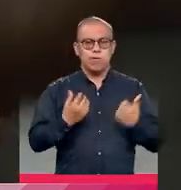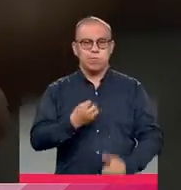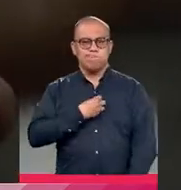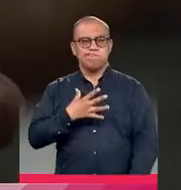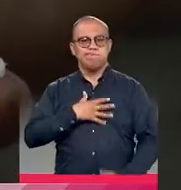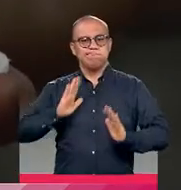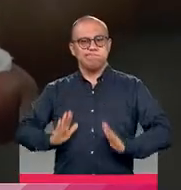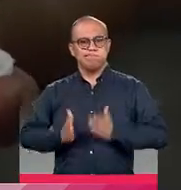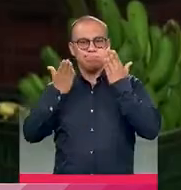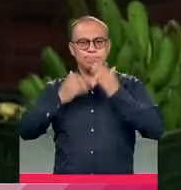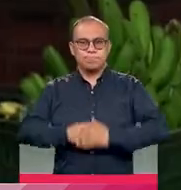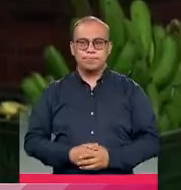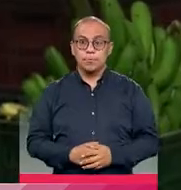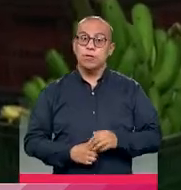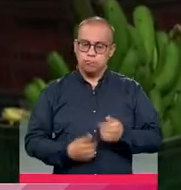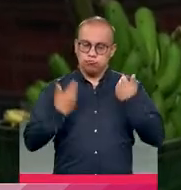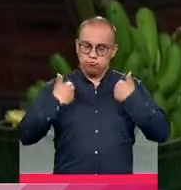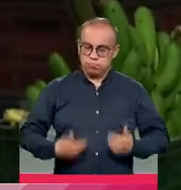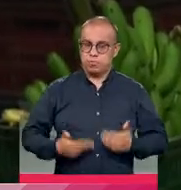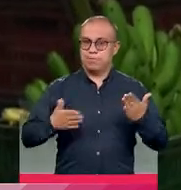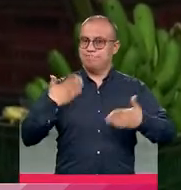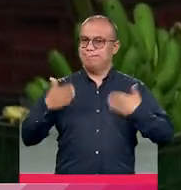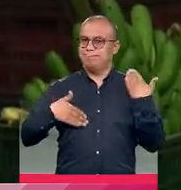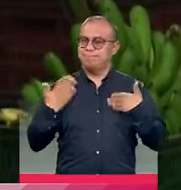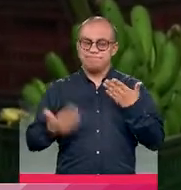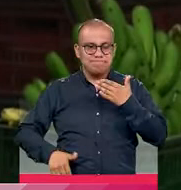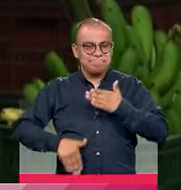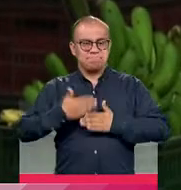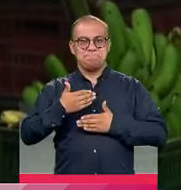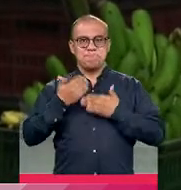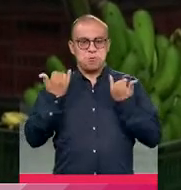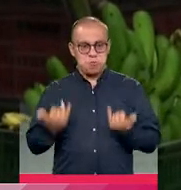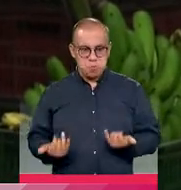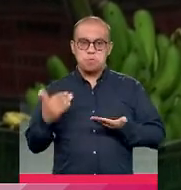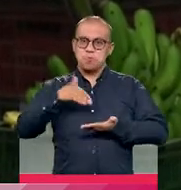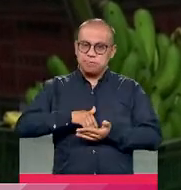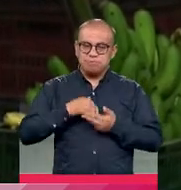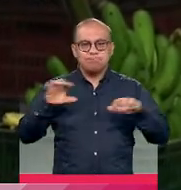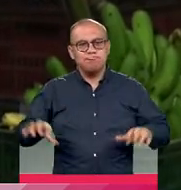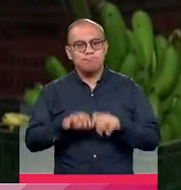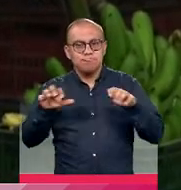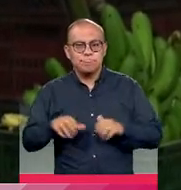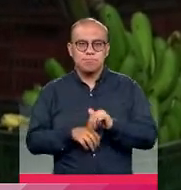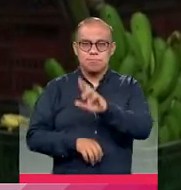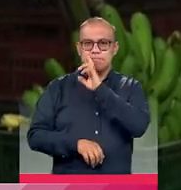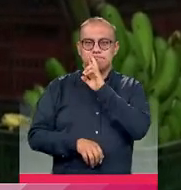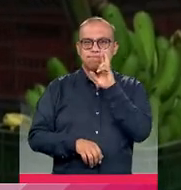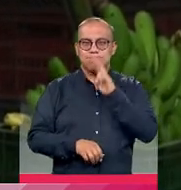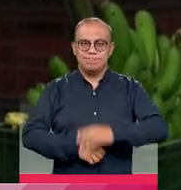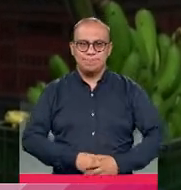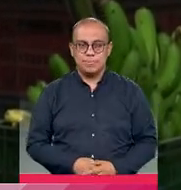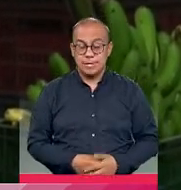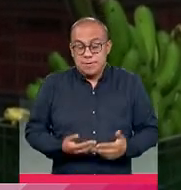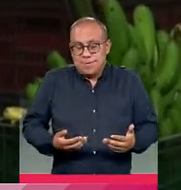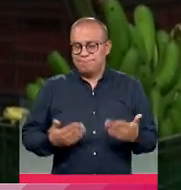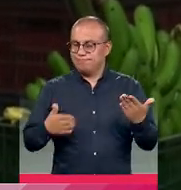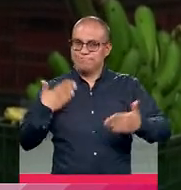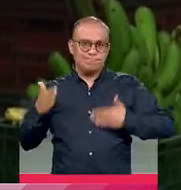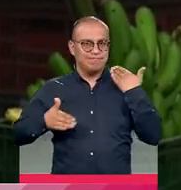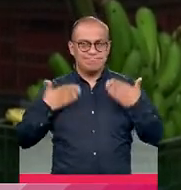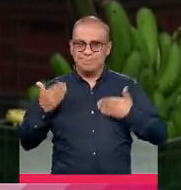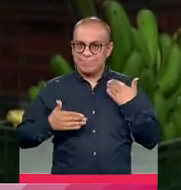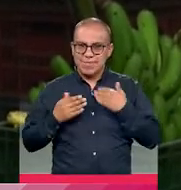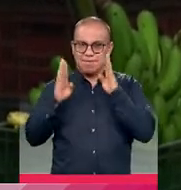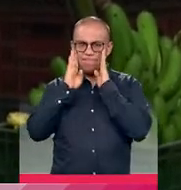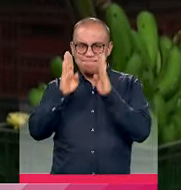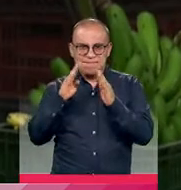para mejorar. Me siento muy contento y muy feliz de volver a empezar de nuevo a operar en el restaurante. Bueno, y contento de atender otra